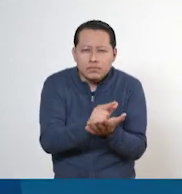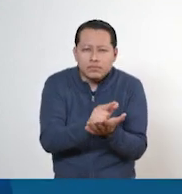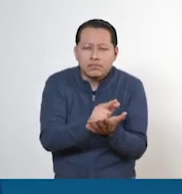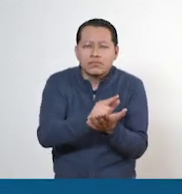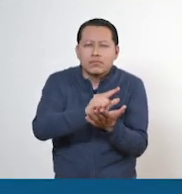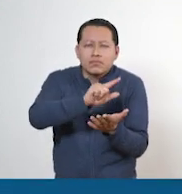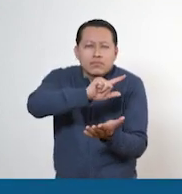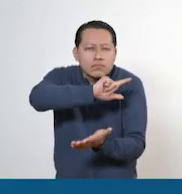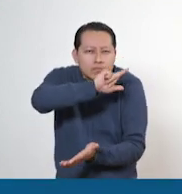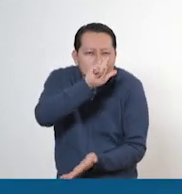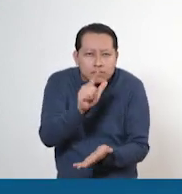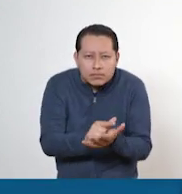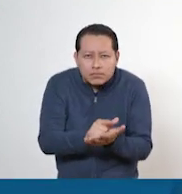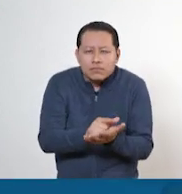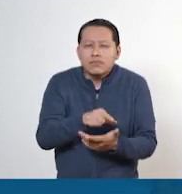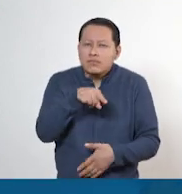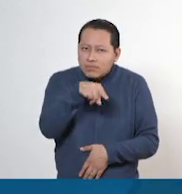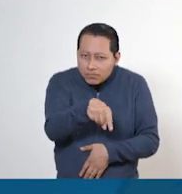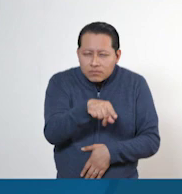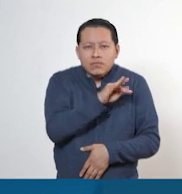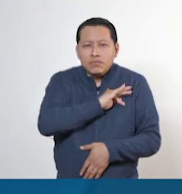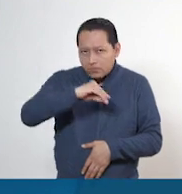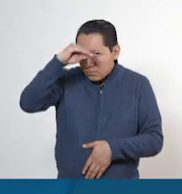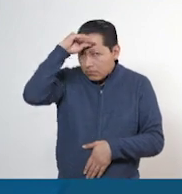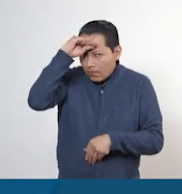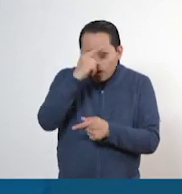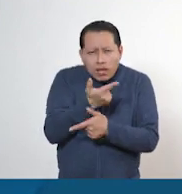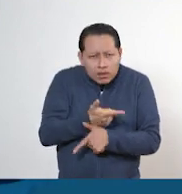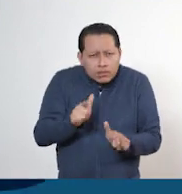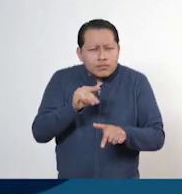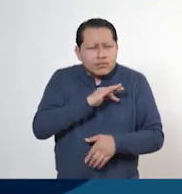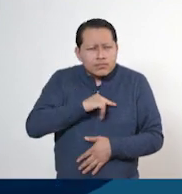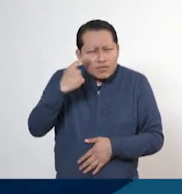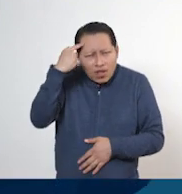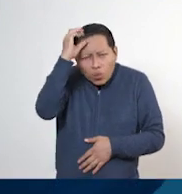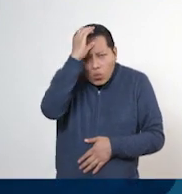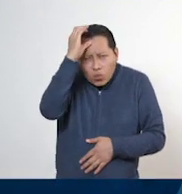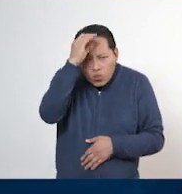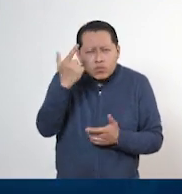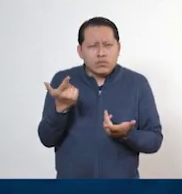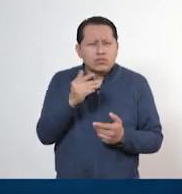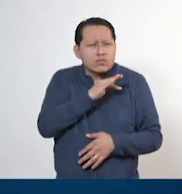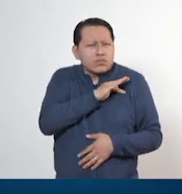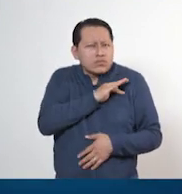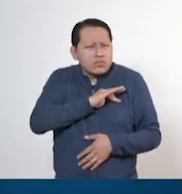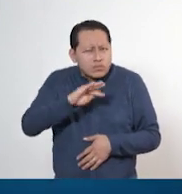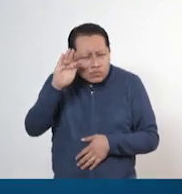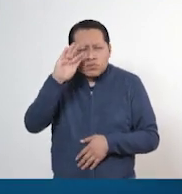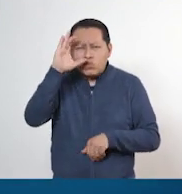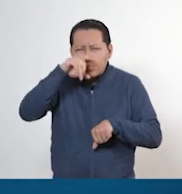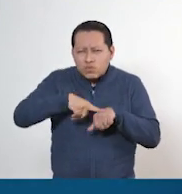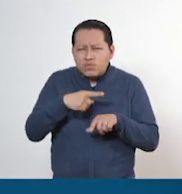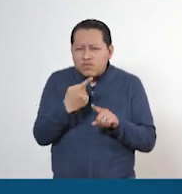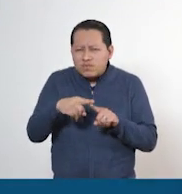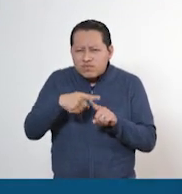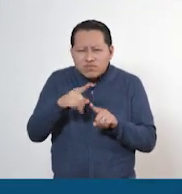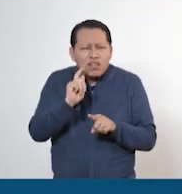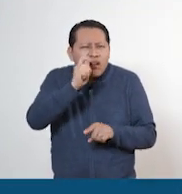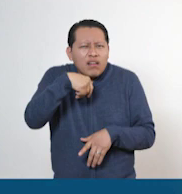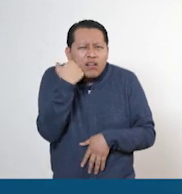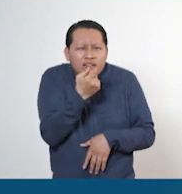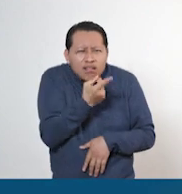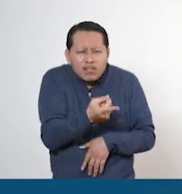por ley, tienes la libertad de pensamiento, de conciencia, de cultura. ¿Y eso qué quiere